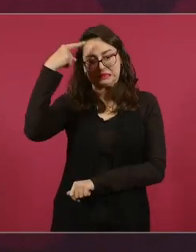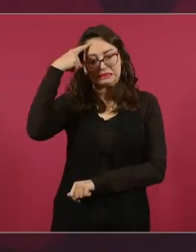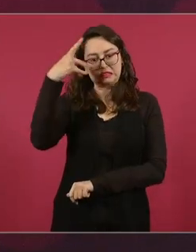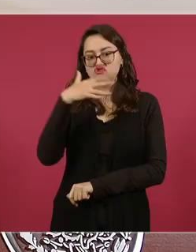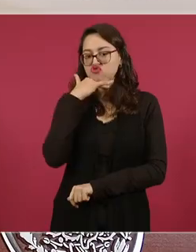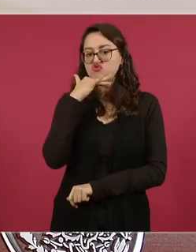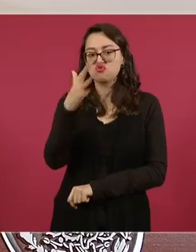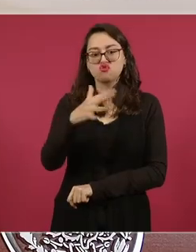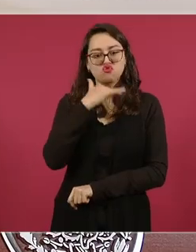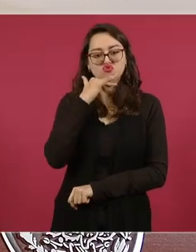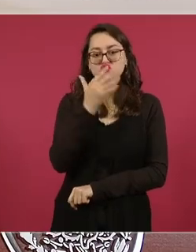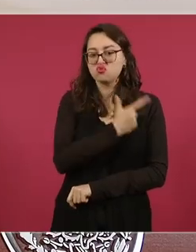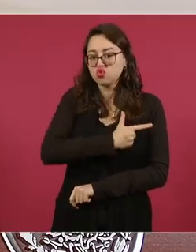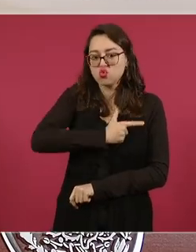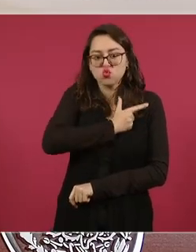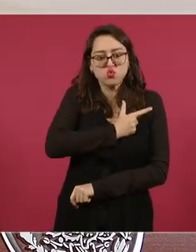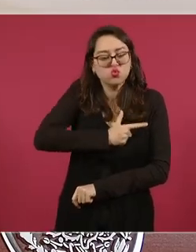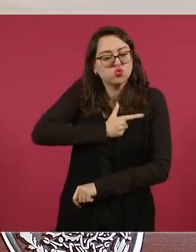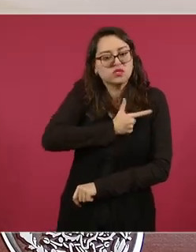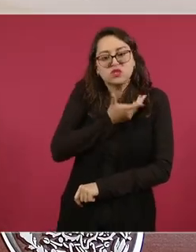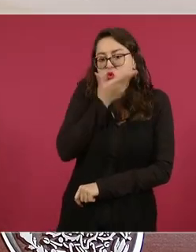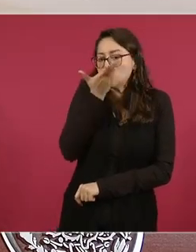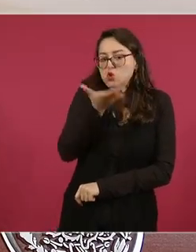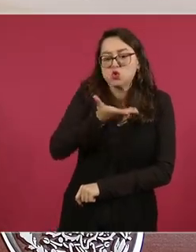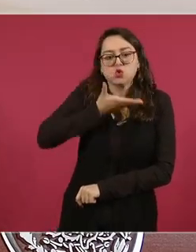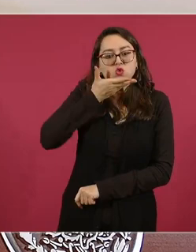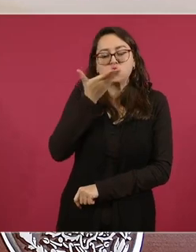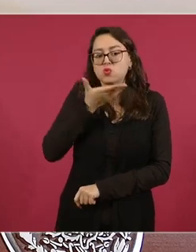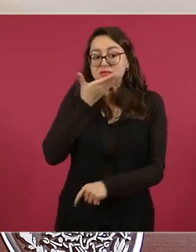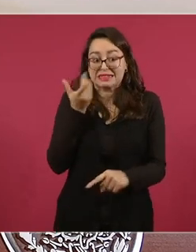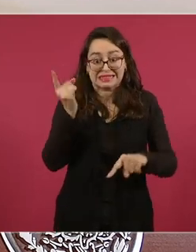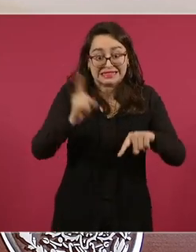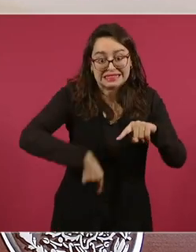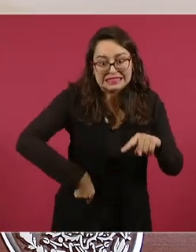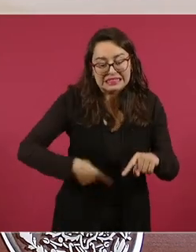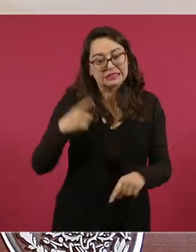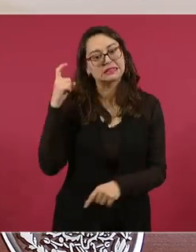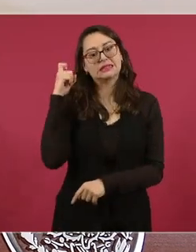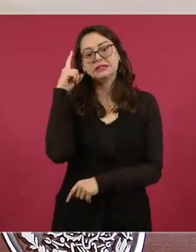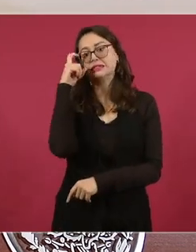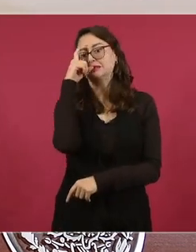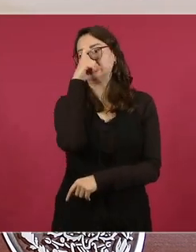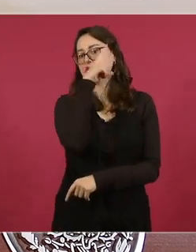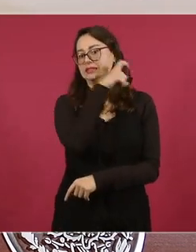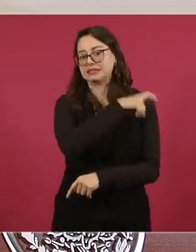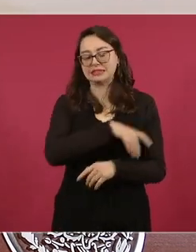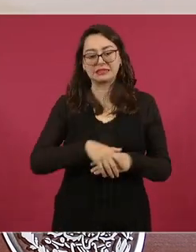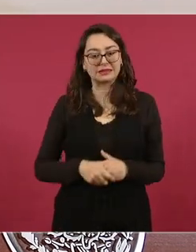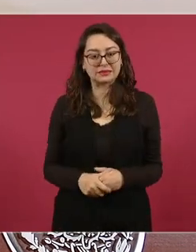y no sólo está afuera,